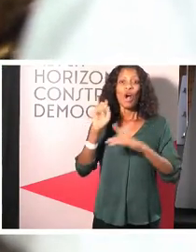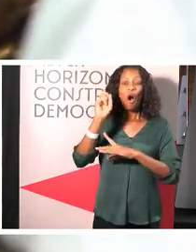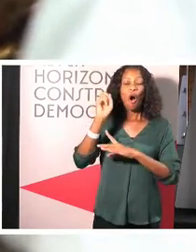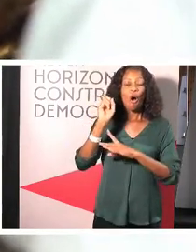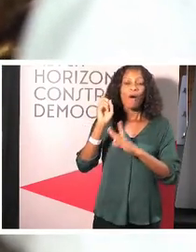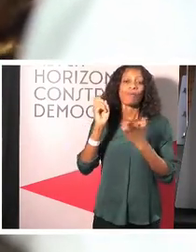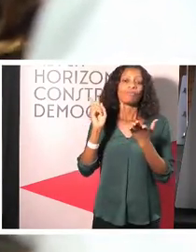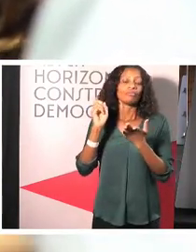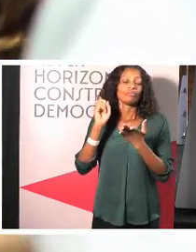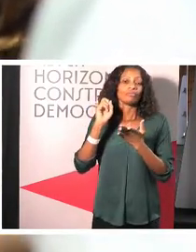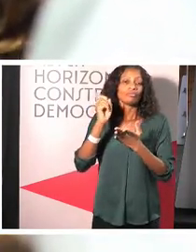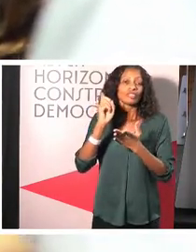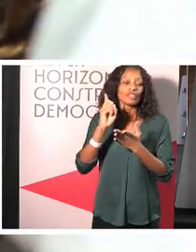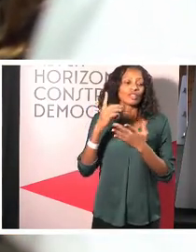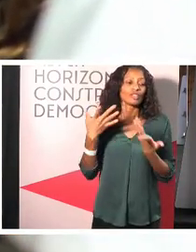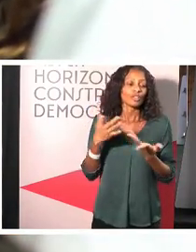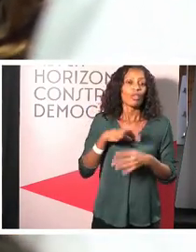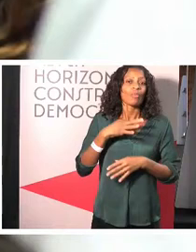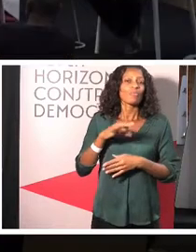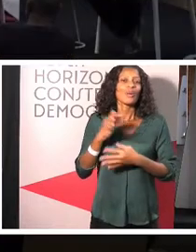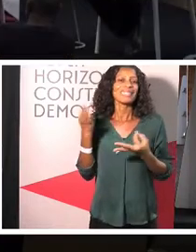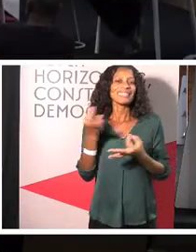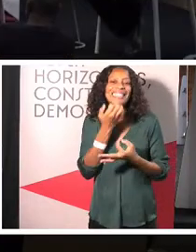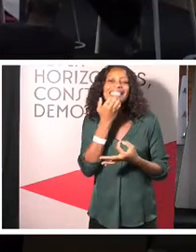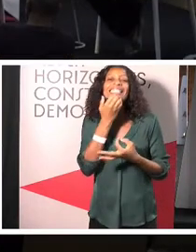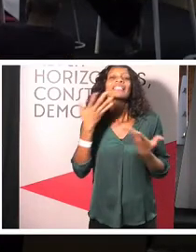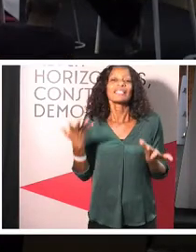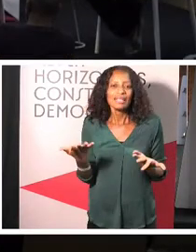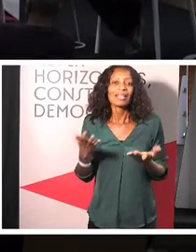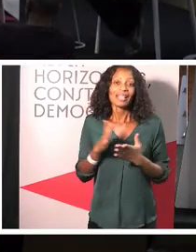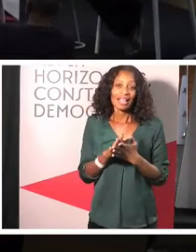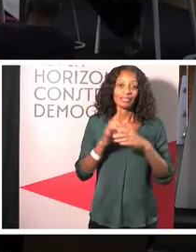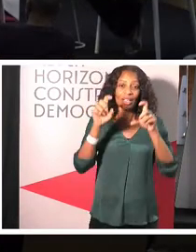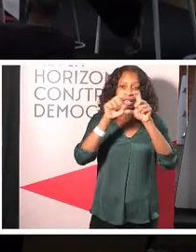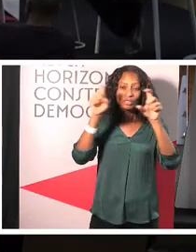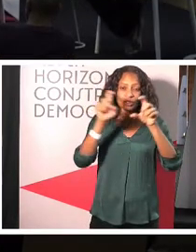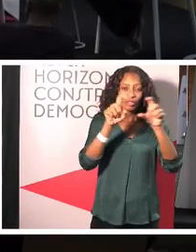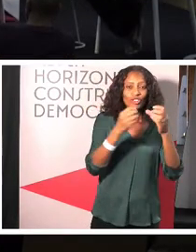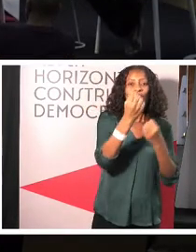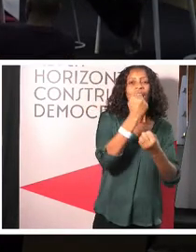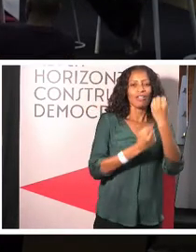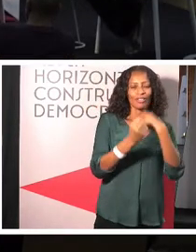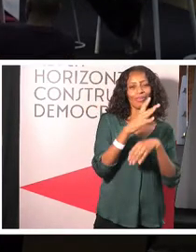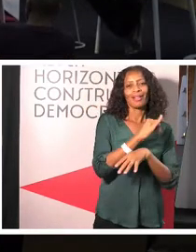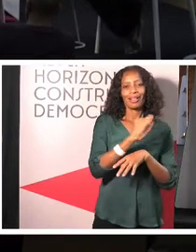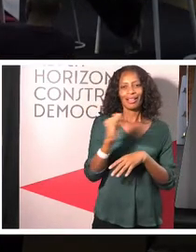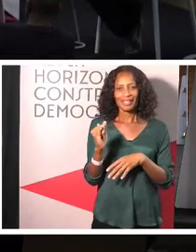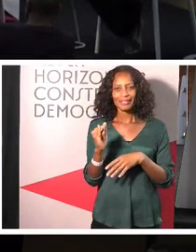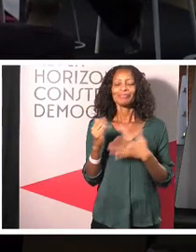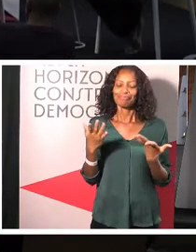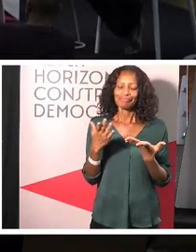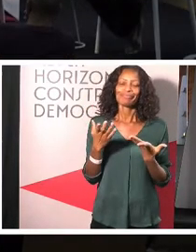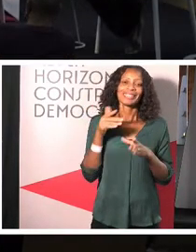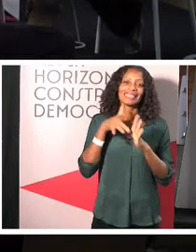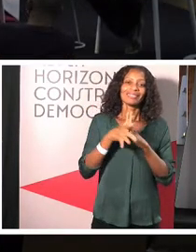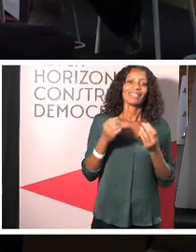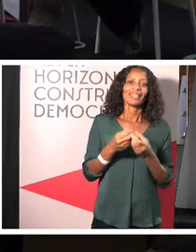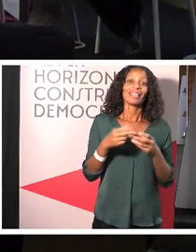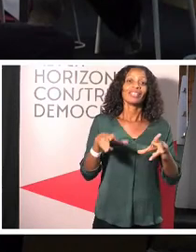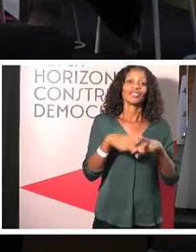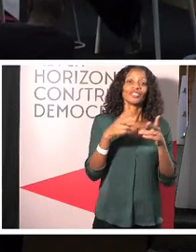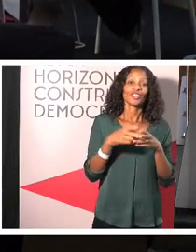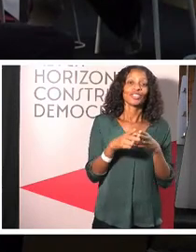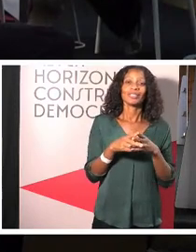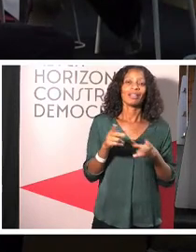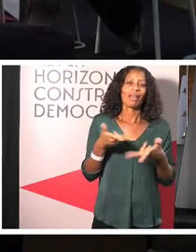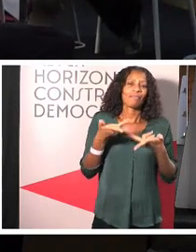solo podía tener lugar a través de instituciones económicas. la sociedad emancipada, las fábricas, etcétera. Pero